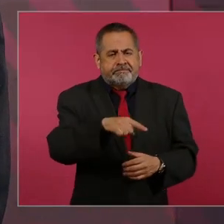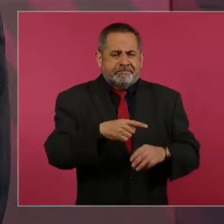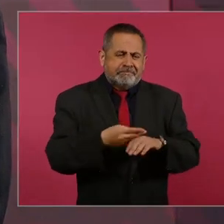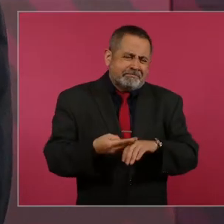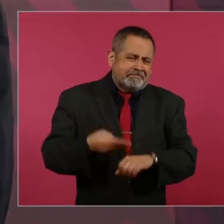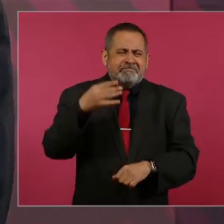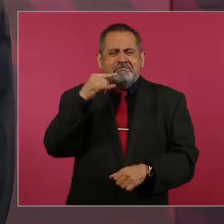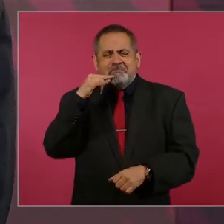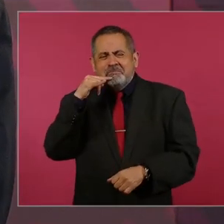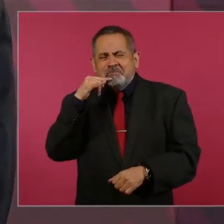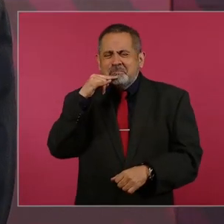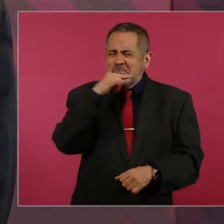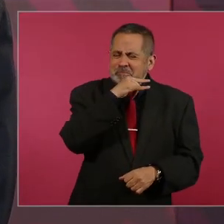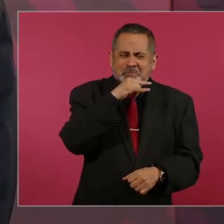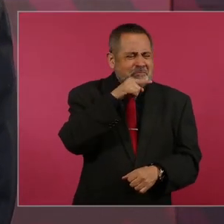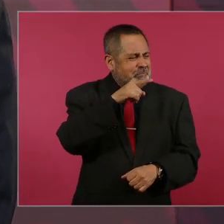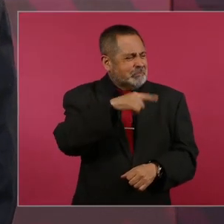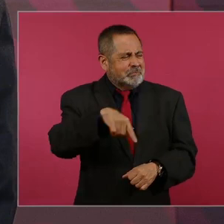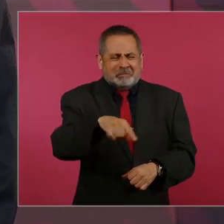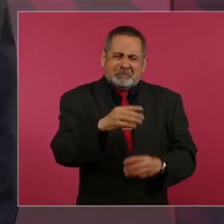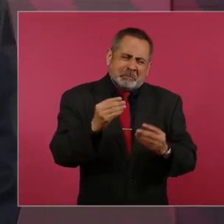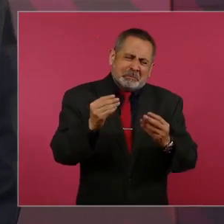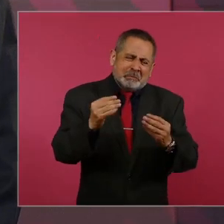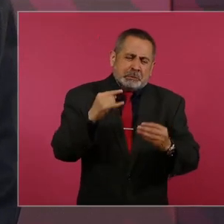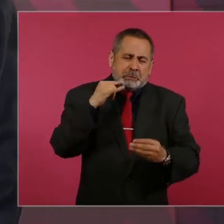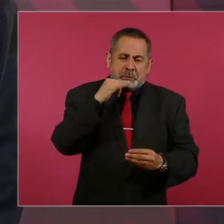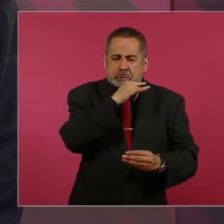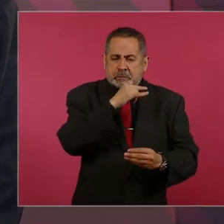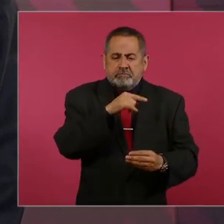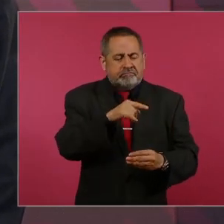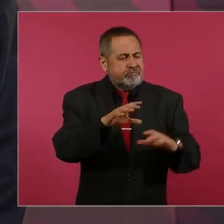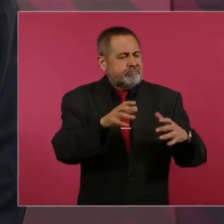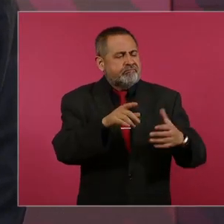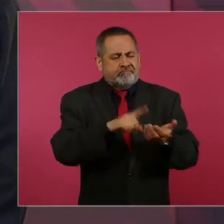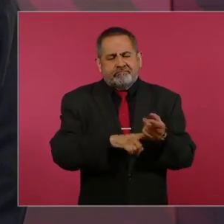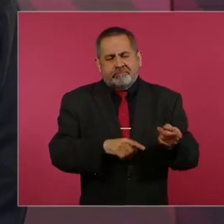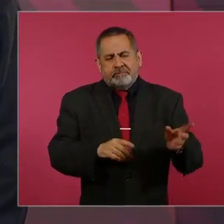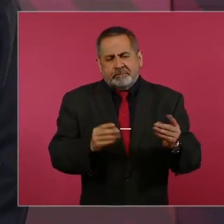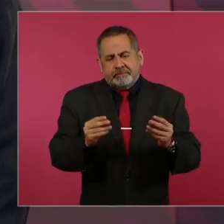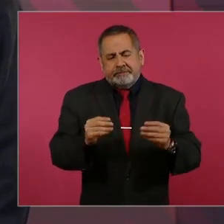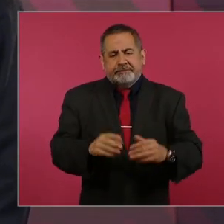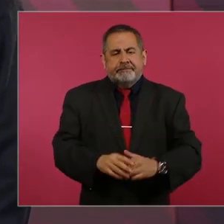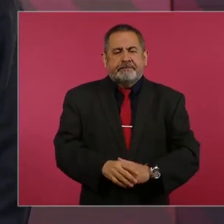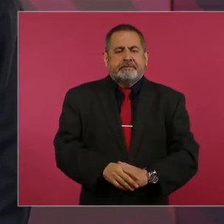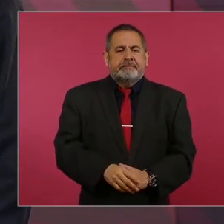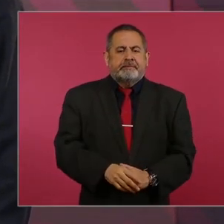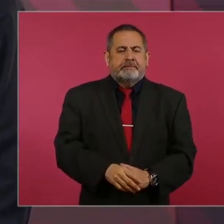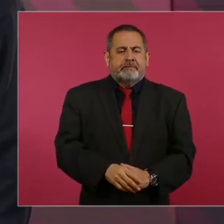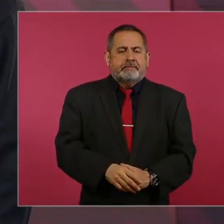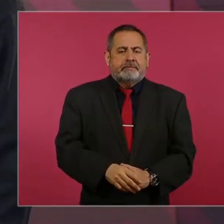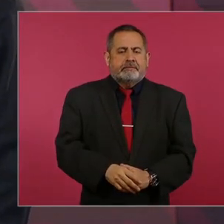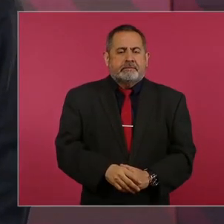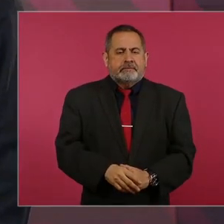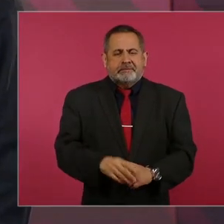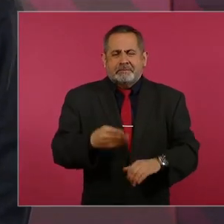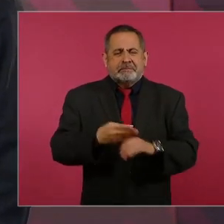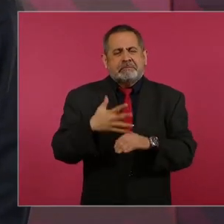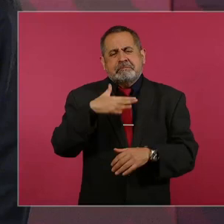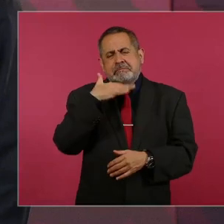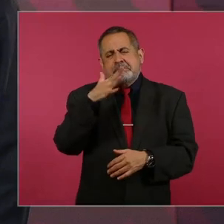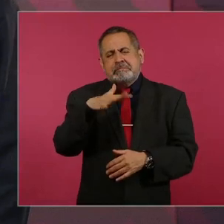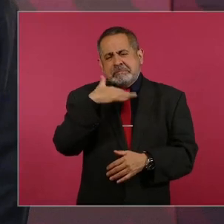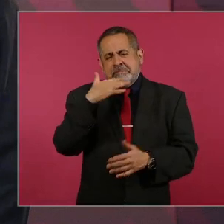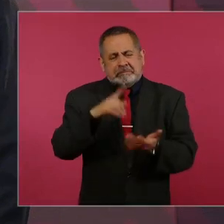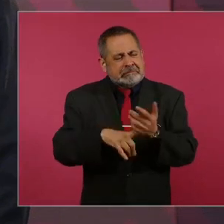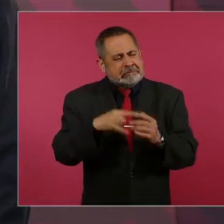en el conservadurismo, son muy corruptos y